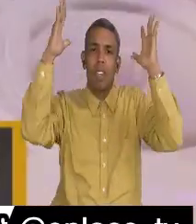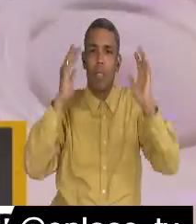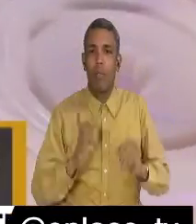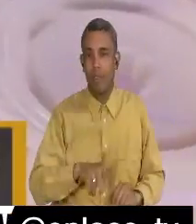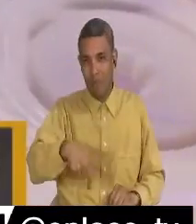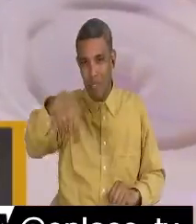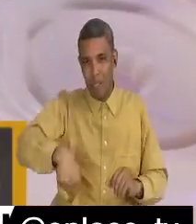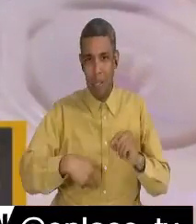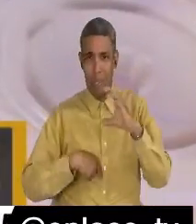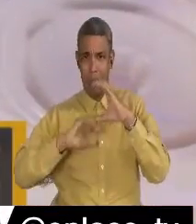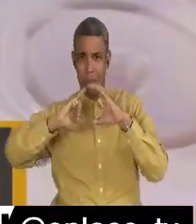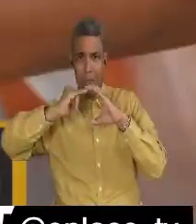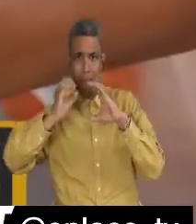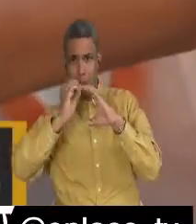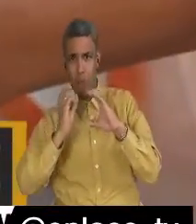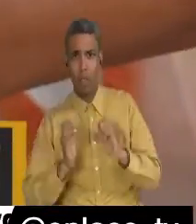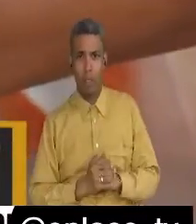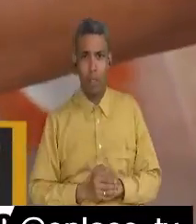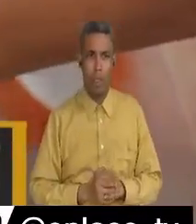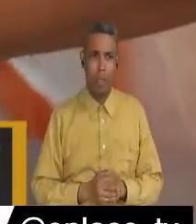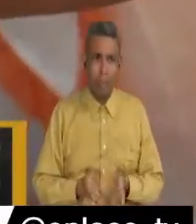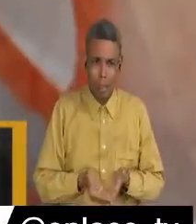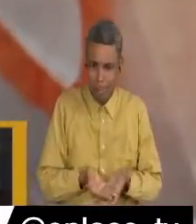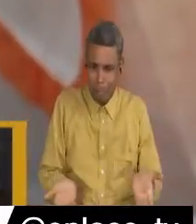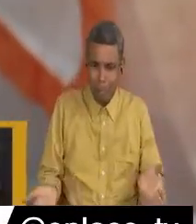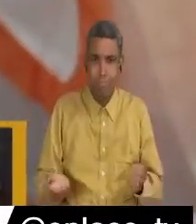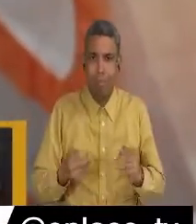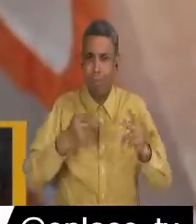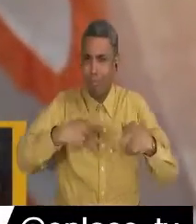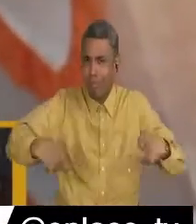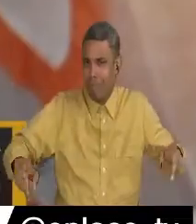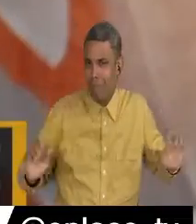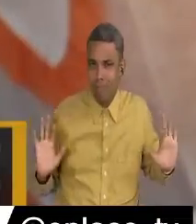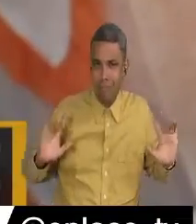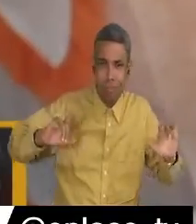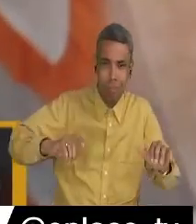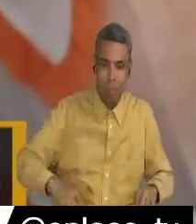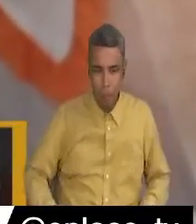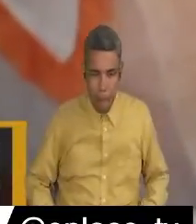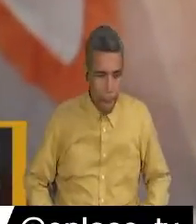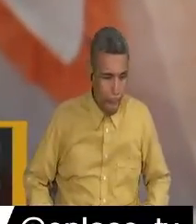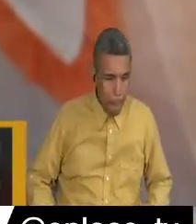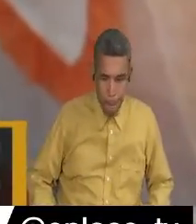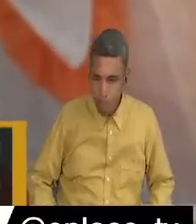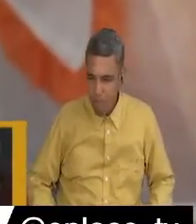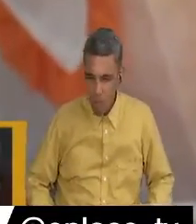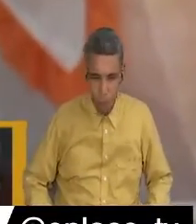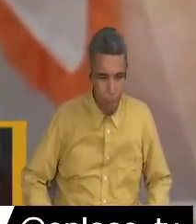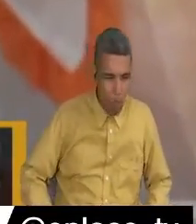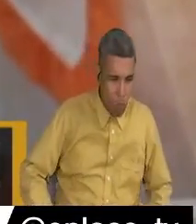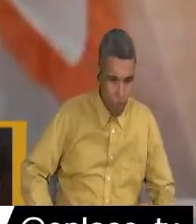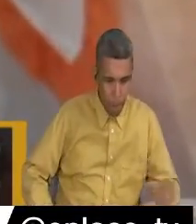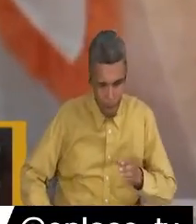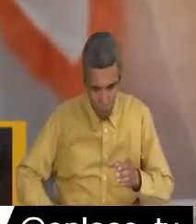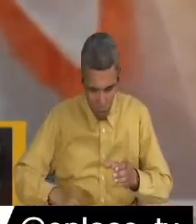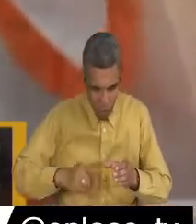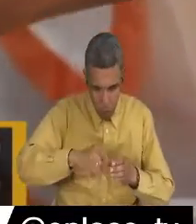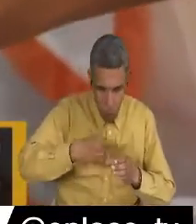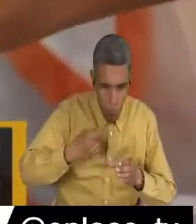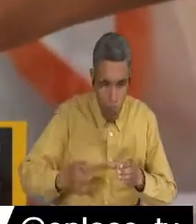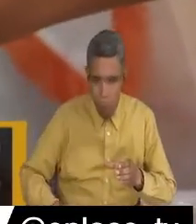Más de 100 manjares estarán deleitando el paladar de propios y visitantes aquí en el tercer piso del Centro Comercial San Silvestre, hasta donde llegó